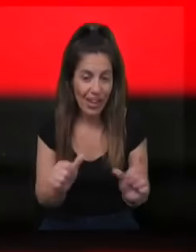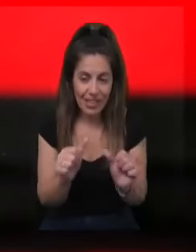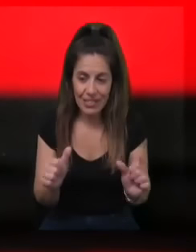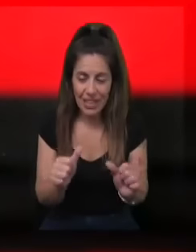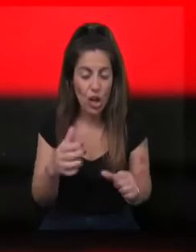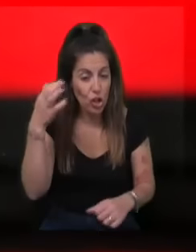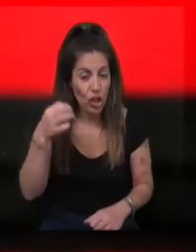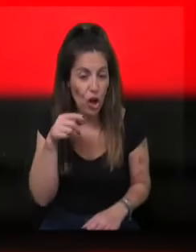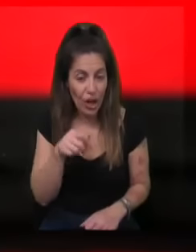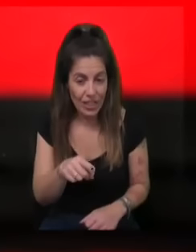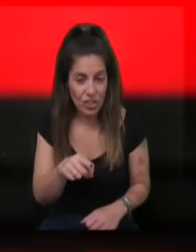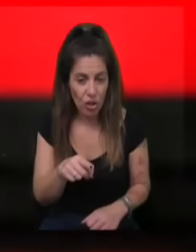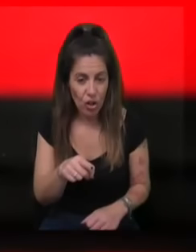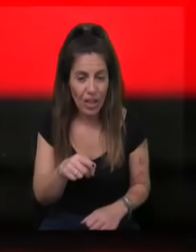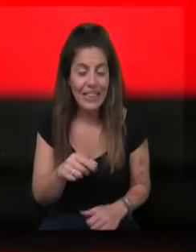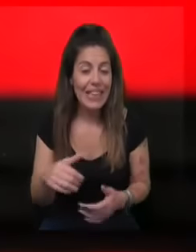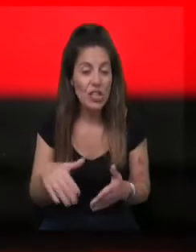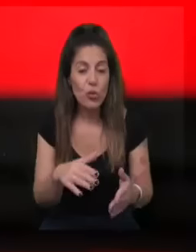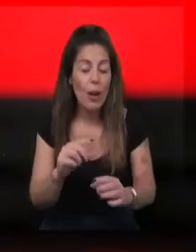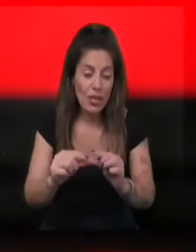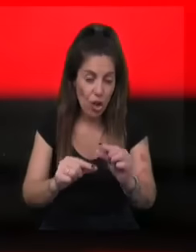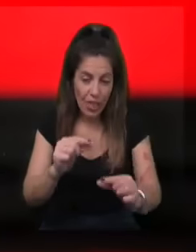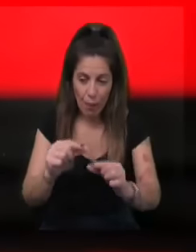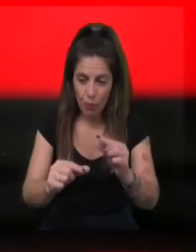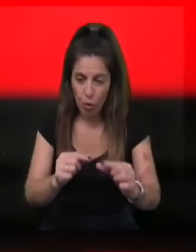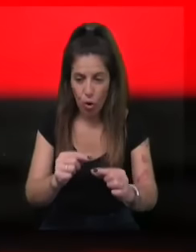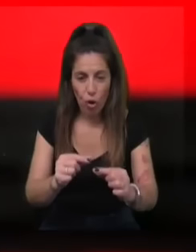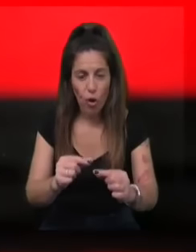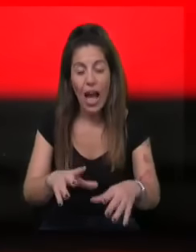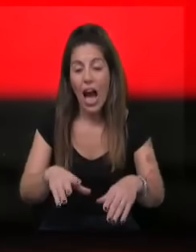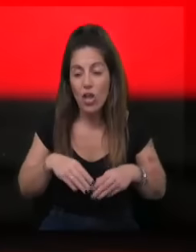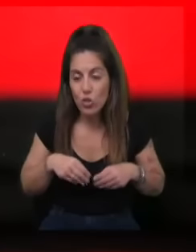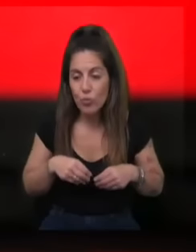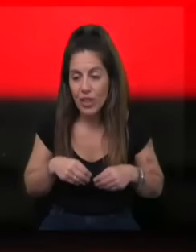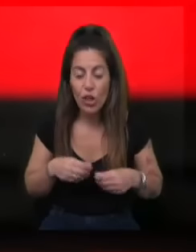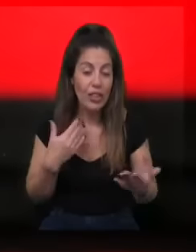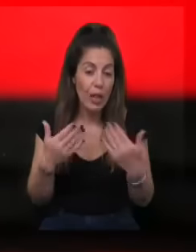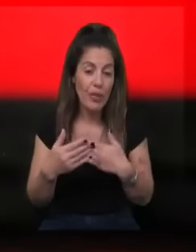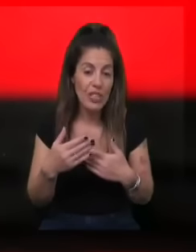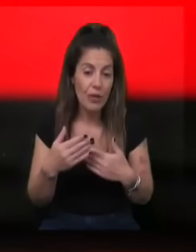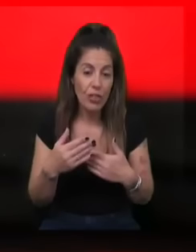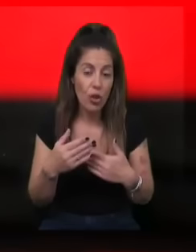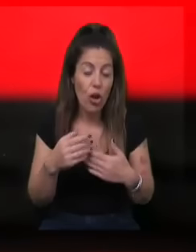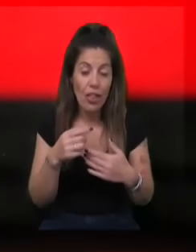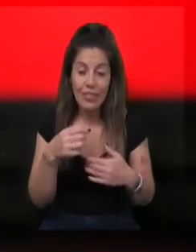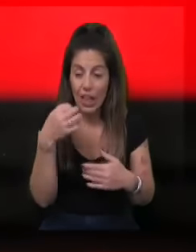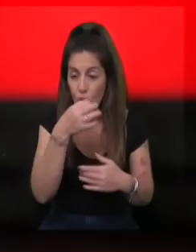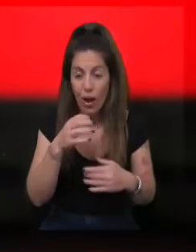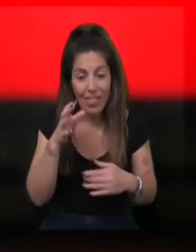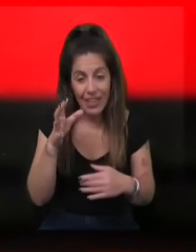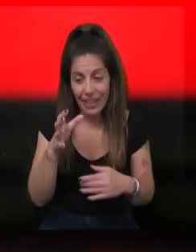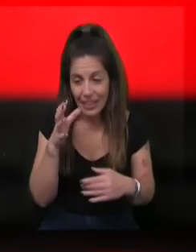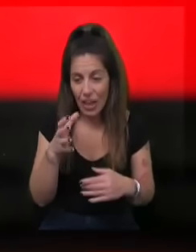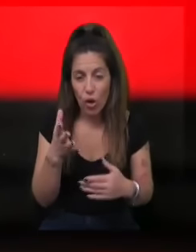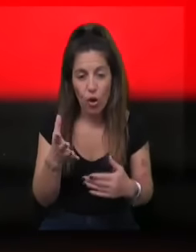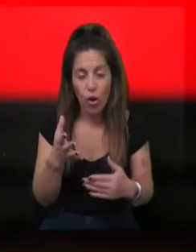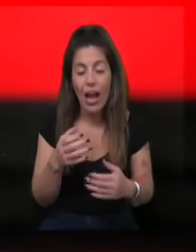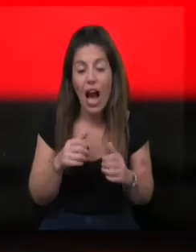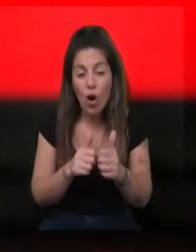creo eso que hay que tiene que ser un camino gradual asumiendo que estamos hablando de consumos de riesgo y entonces hay que